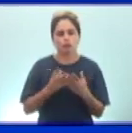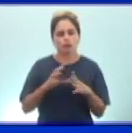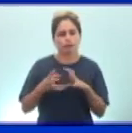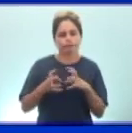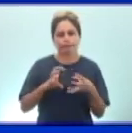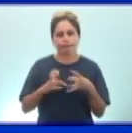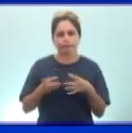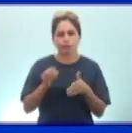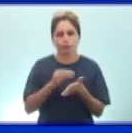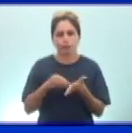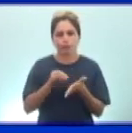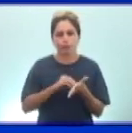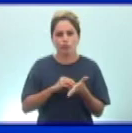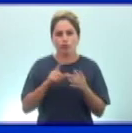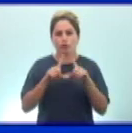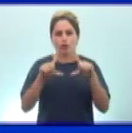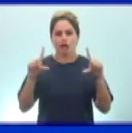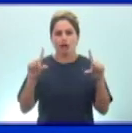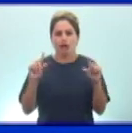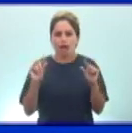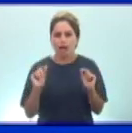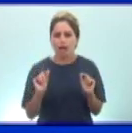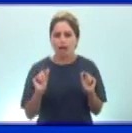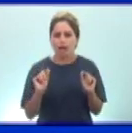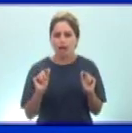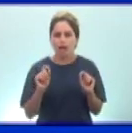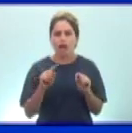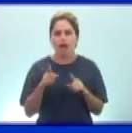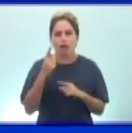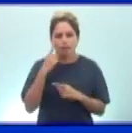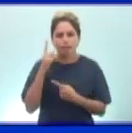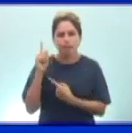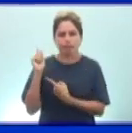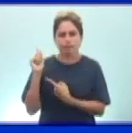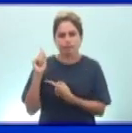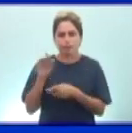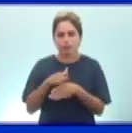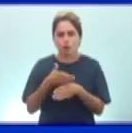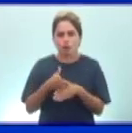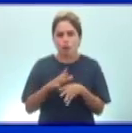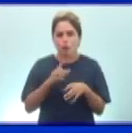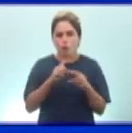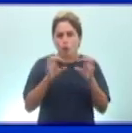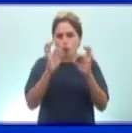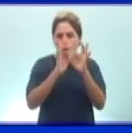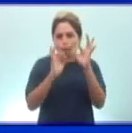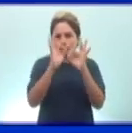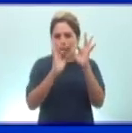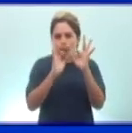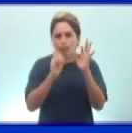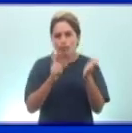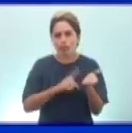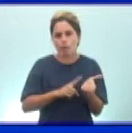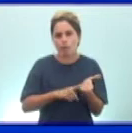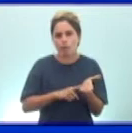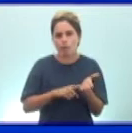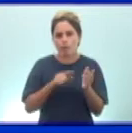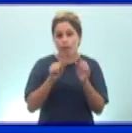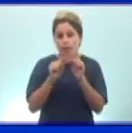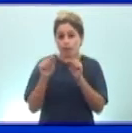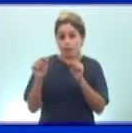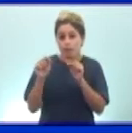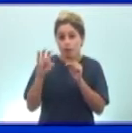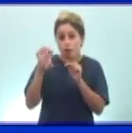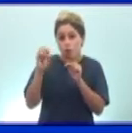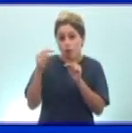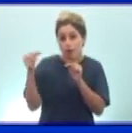cajas cuánticas. Cada caja cuántica de esa me representa un orbital del tipo P y las flechitas me representan los electrones que están representados